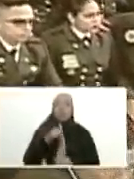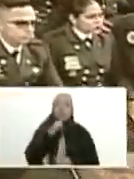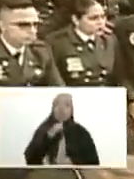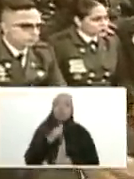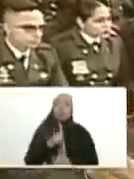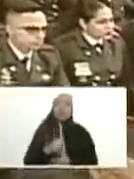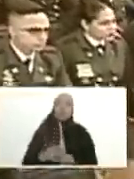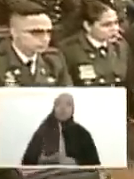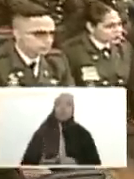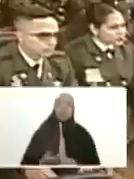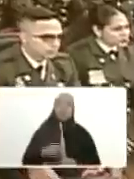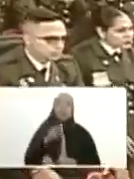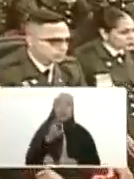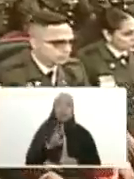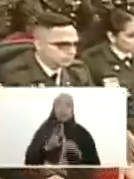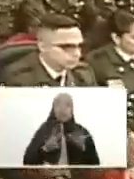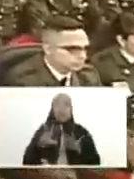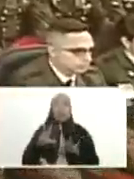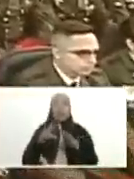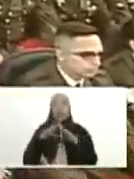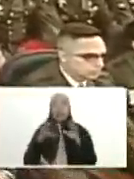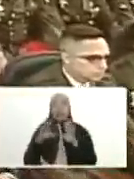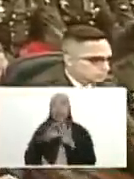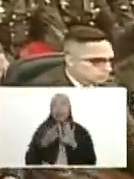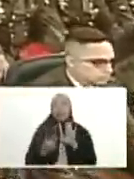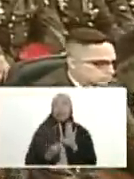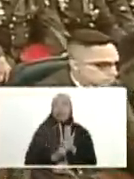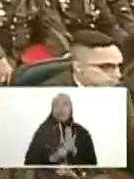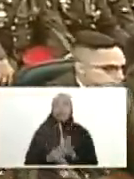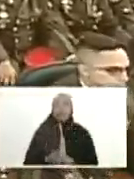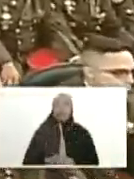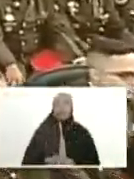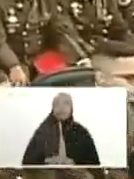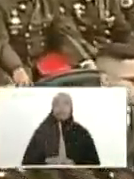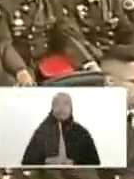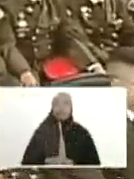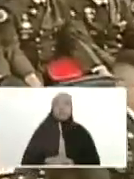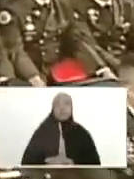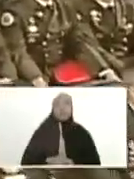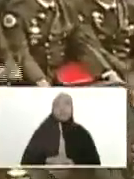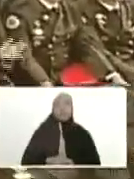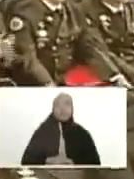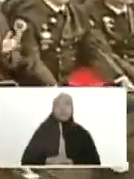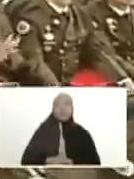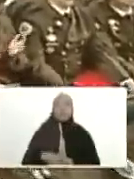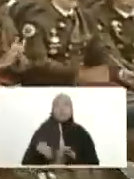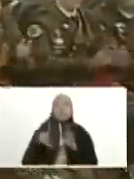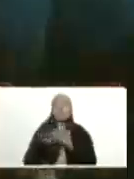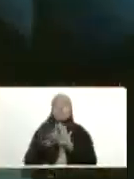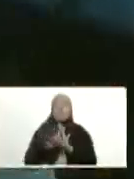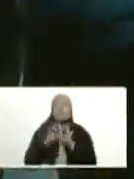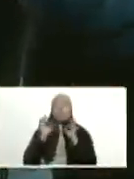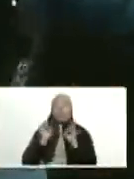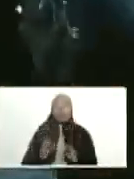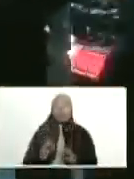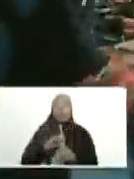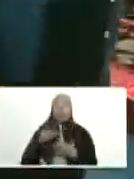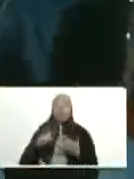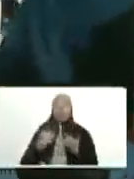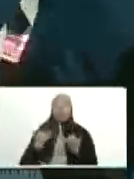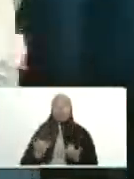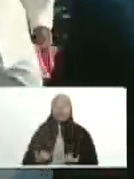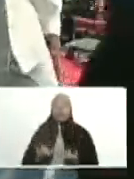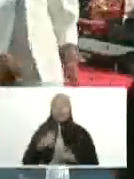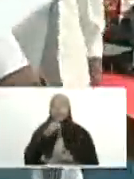artículo 328 de la Constitución Nacional y el artículo número 29 de la Ley Orgánica de la Fuerza Armada Nacional. Al grado de